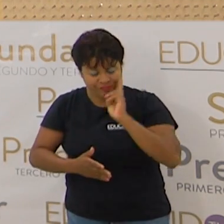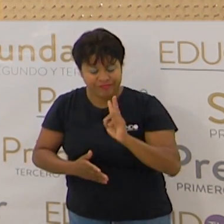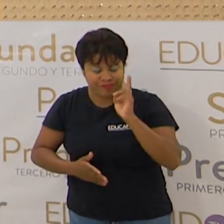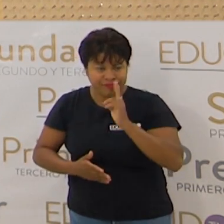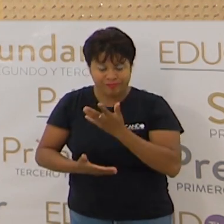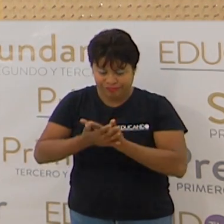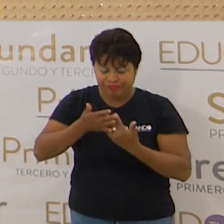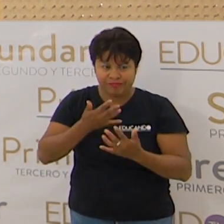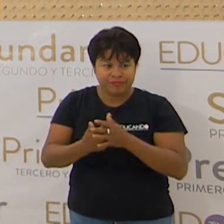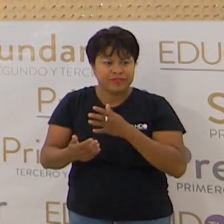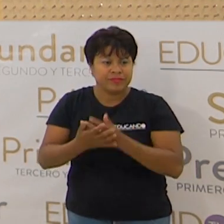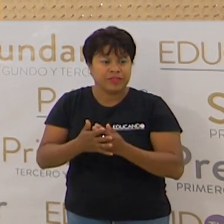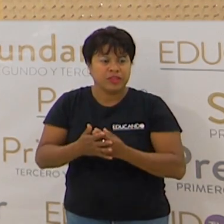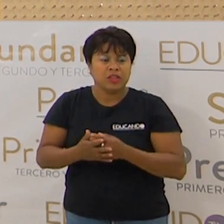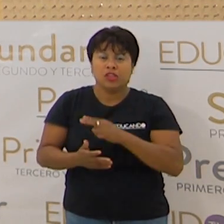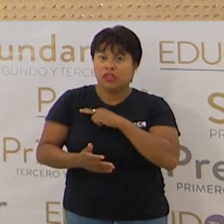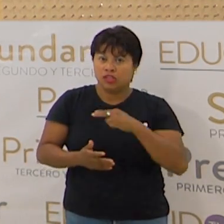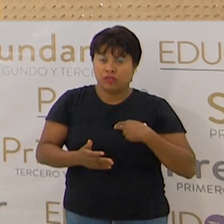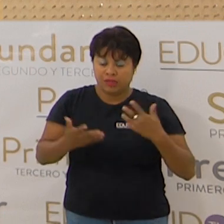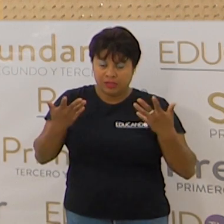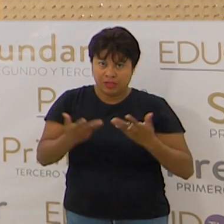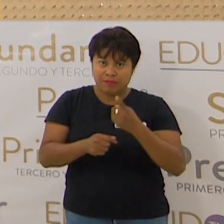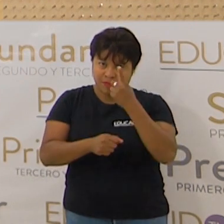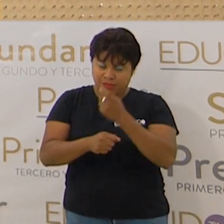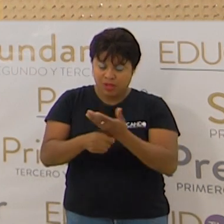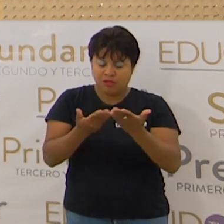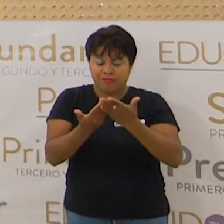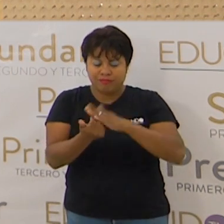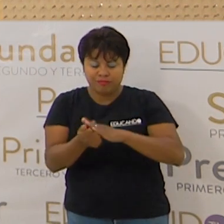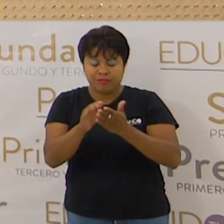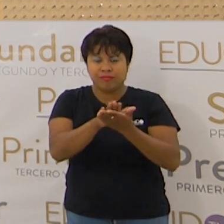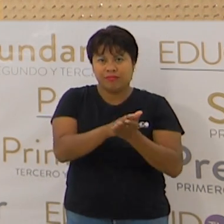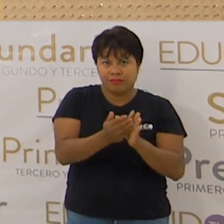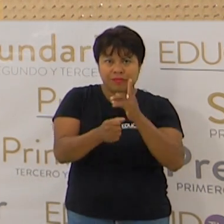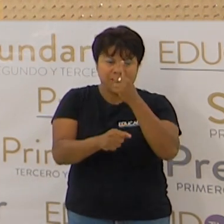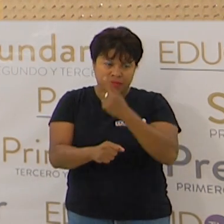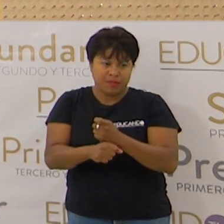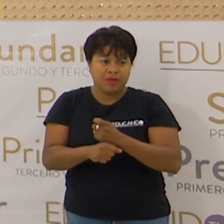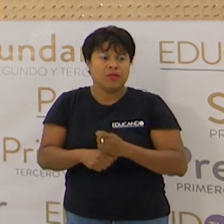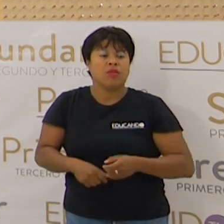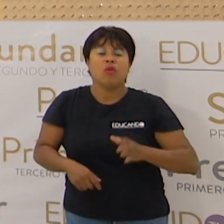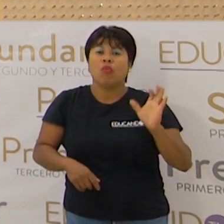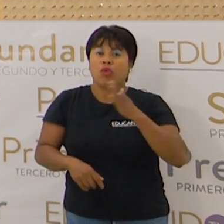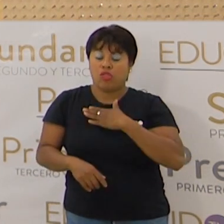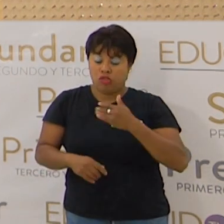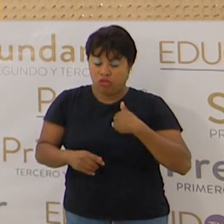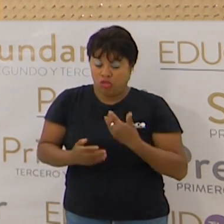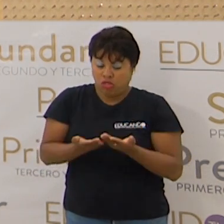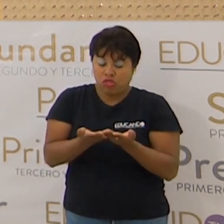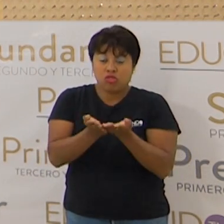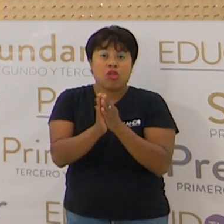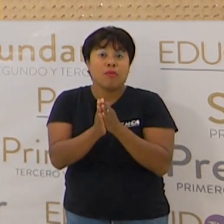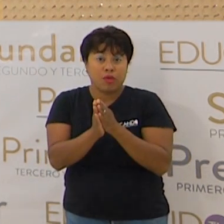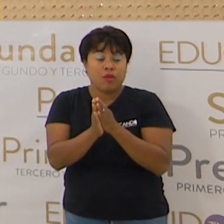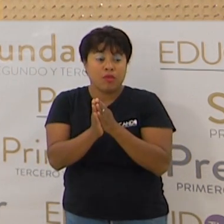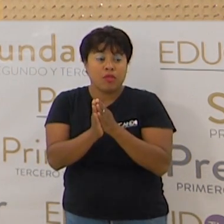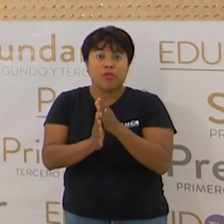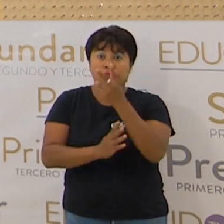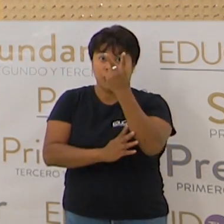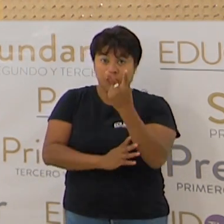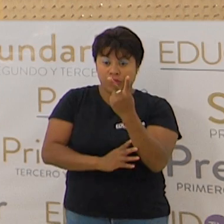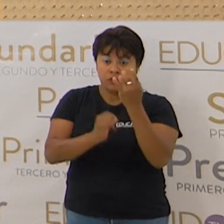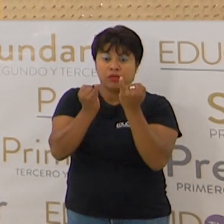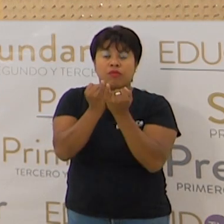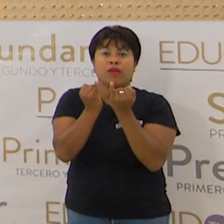ver. Vamos a hacerlo primero doblando el papel. En este caso, cuando yo doblo un papel en 2